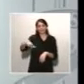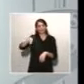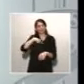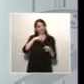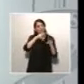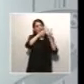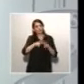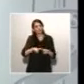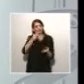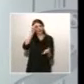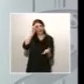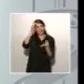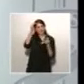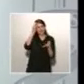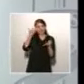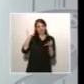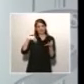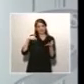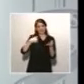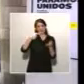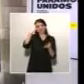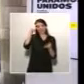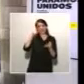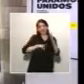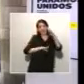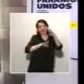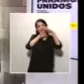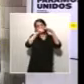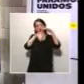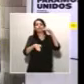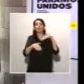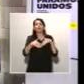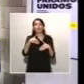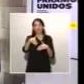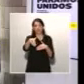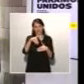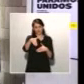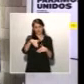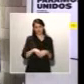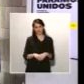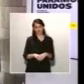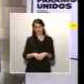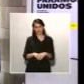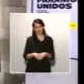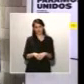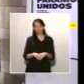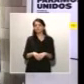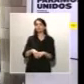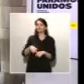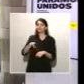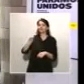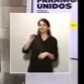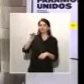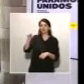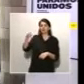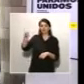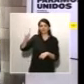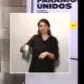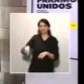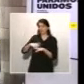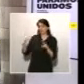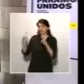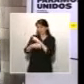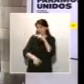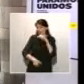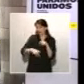realmente cuándo se va a producir. Una pregunta que perfectamente puede responder la directora general